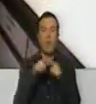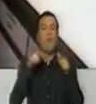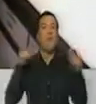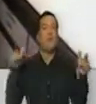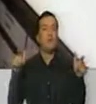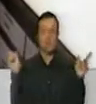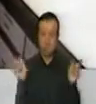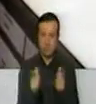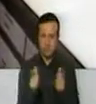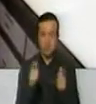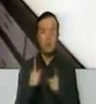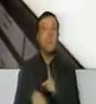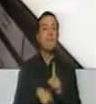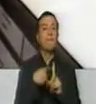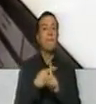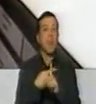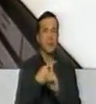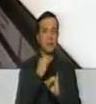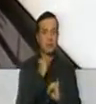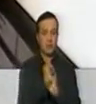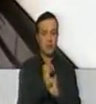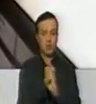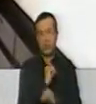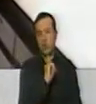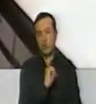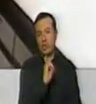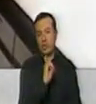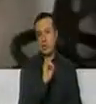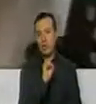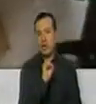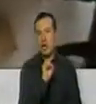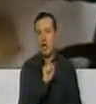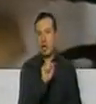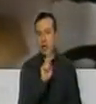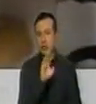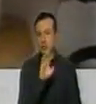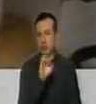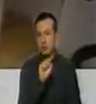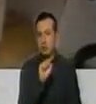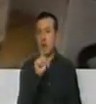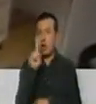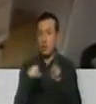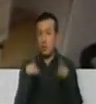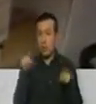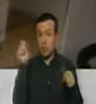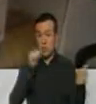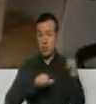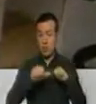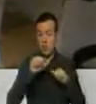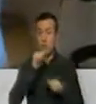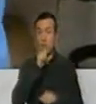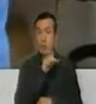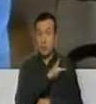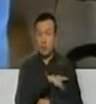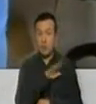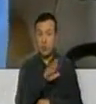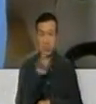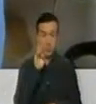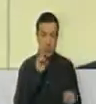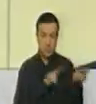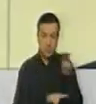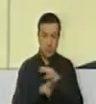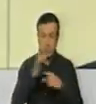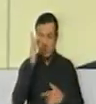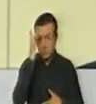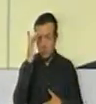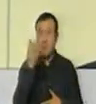de certificar a través de la Agencia de Regulación y Control Sanitario, ARCSA, a laboratorios privados para descentralizar la detección del coronavirus.